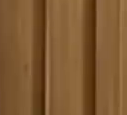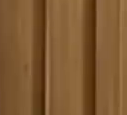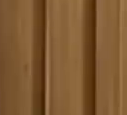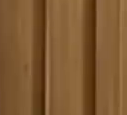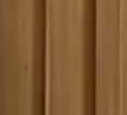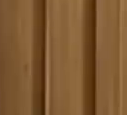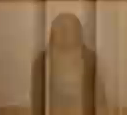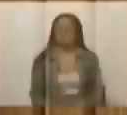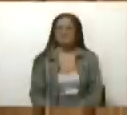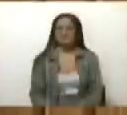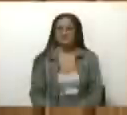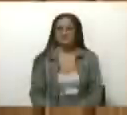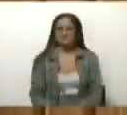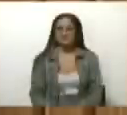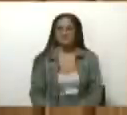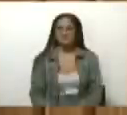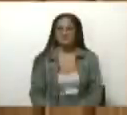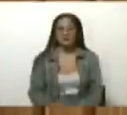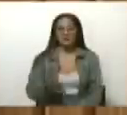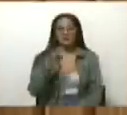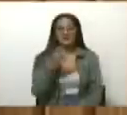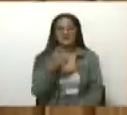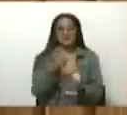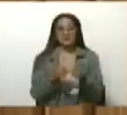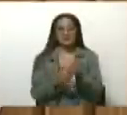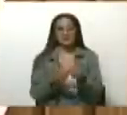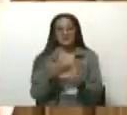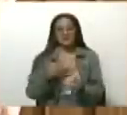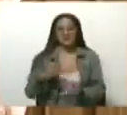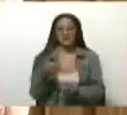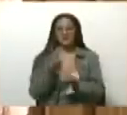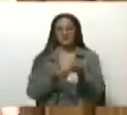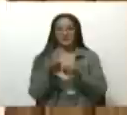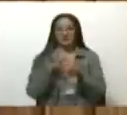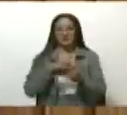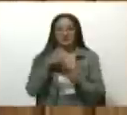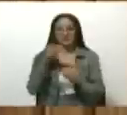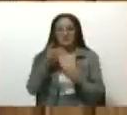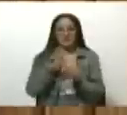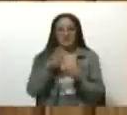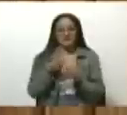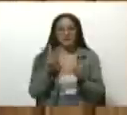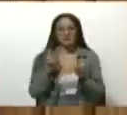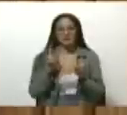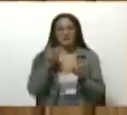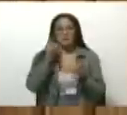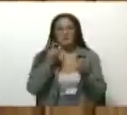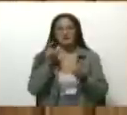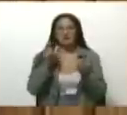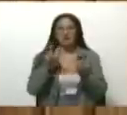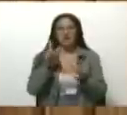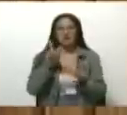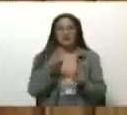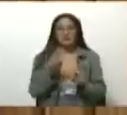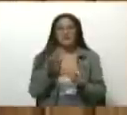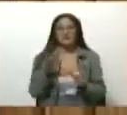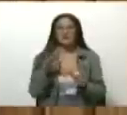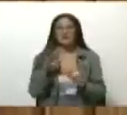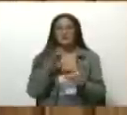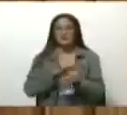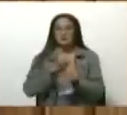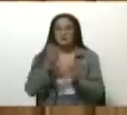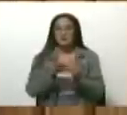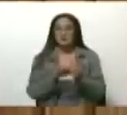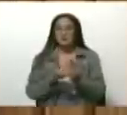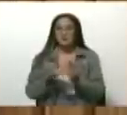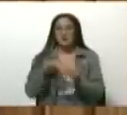develado Víctor Aular, ex vicepresidente de finanzas de PDVSA, nuevas personas implicadas en este hecho. El Ministerio Público